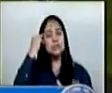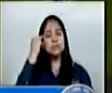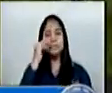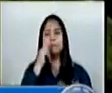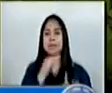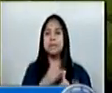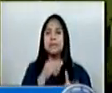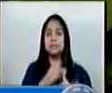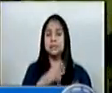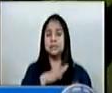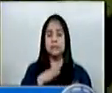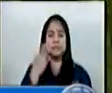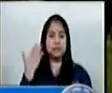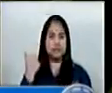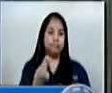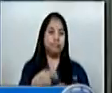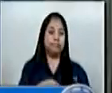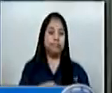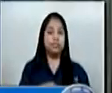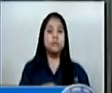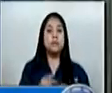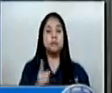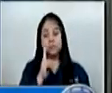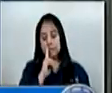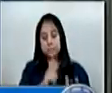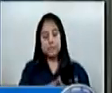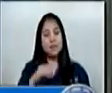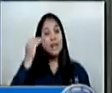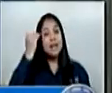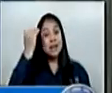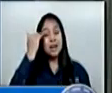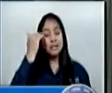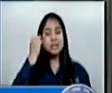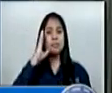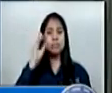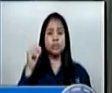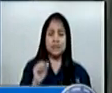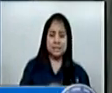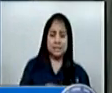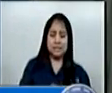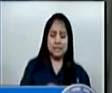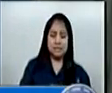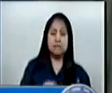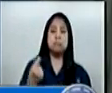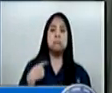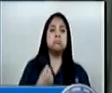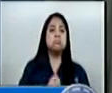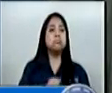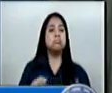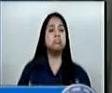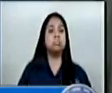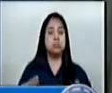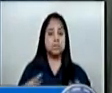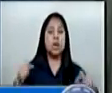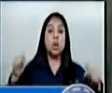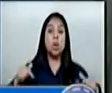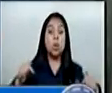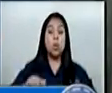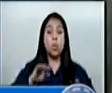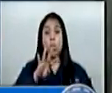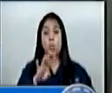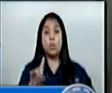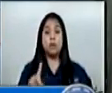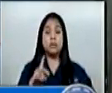apoyo demostrado durante el simulacro. Gracias por prepararse para salvarnos las vidas. Hoy hace 46